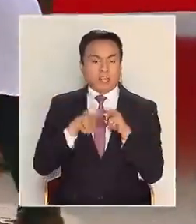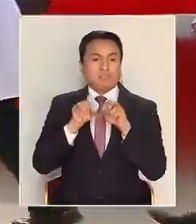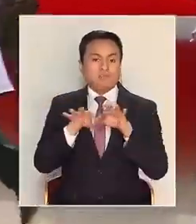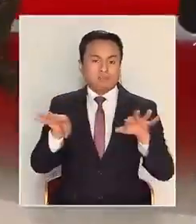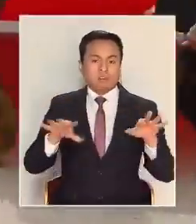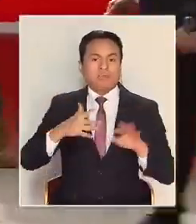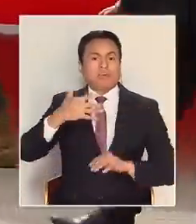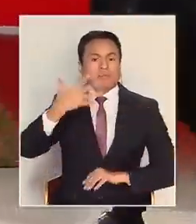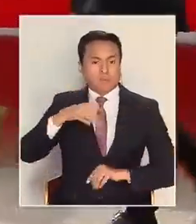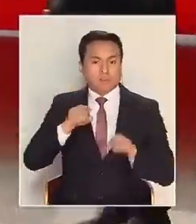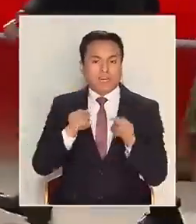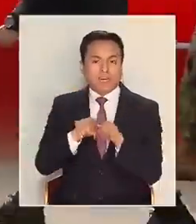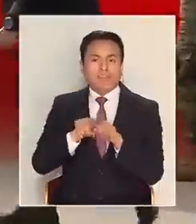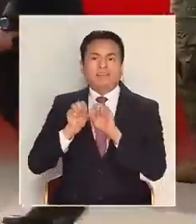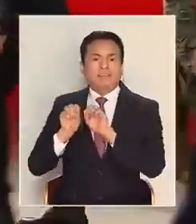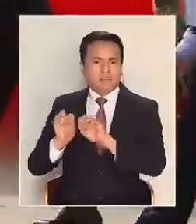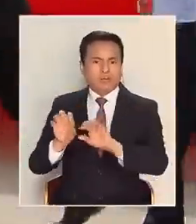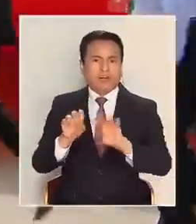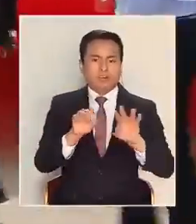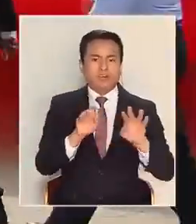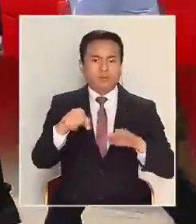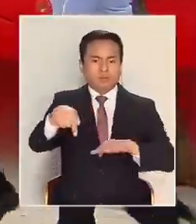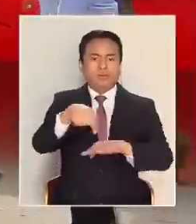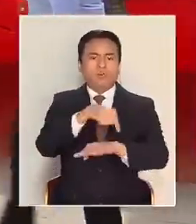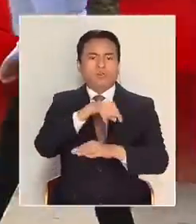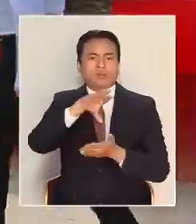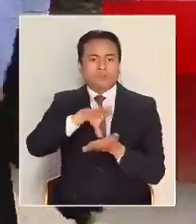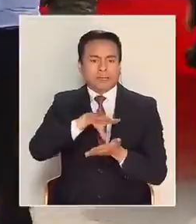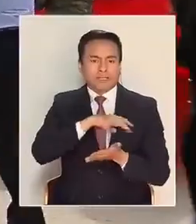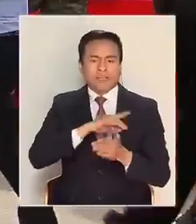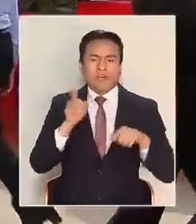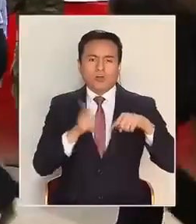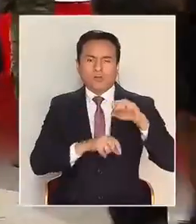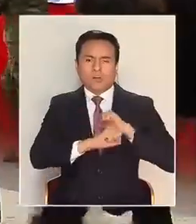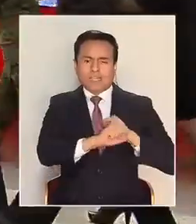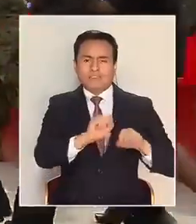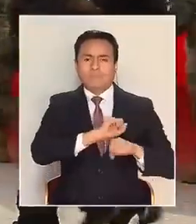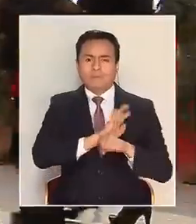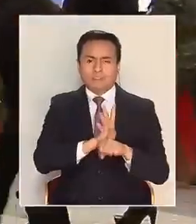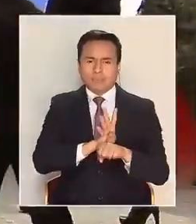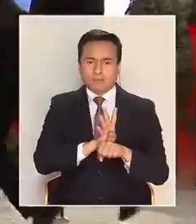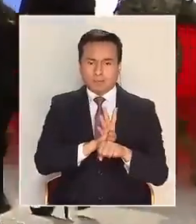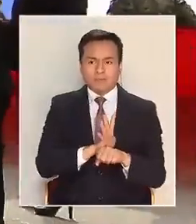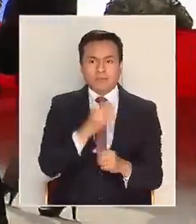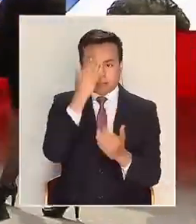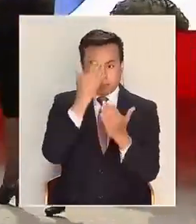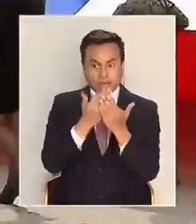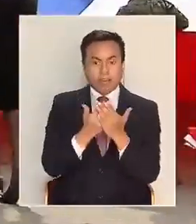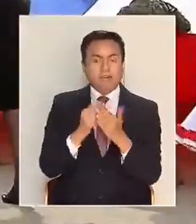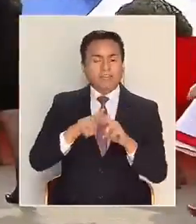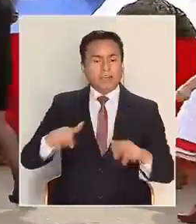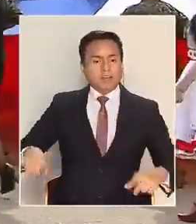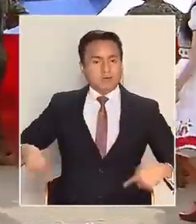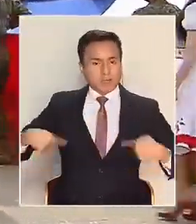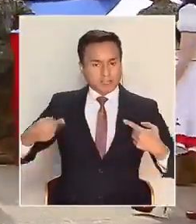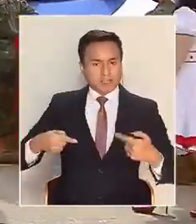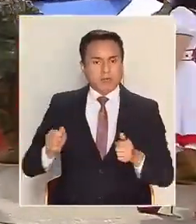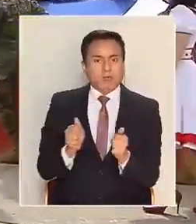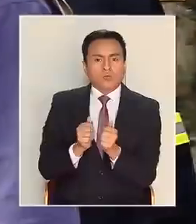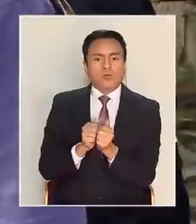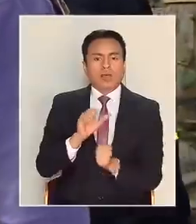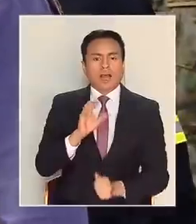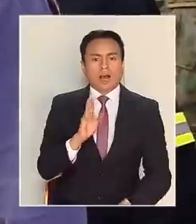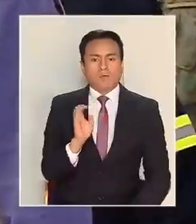difusión importantísima y de educación a lo largo de todo el país en el combate de la pandemia. Delante de él, en silla de ruedas, va el